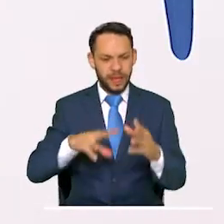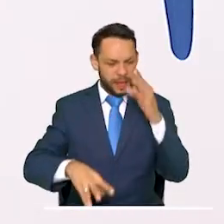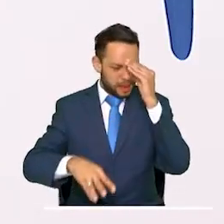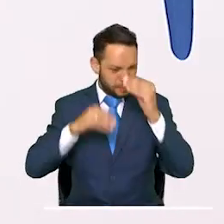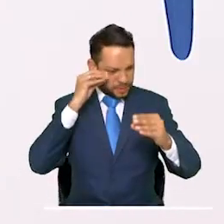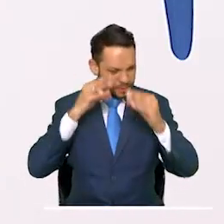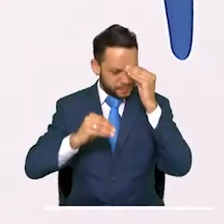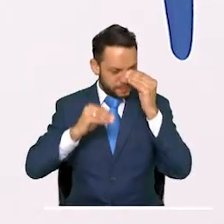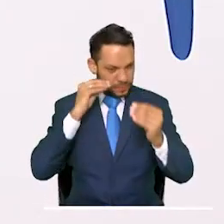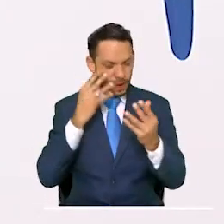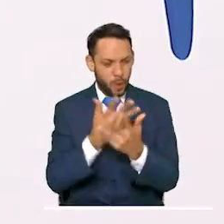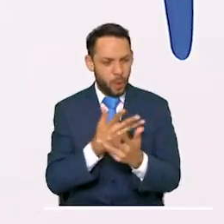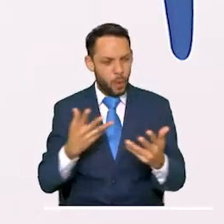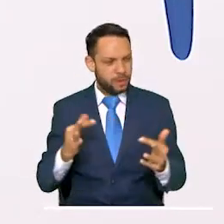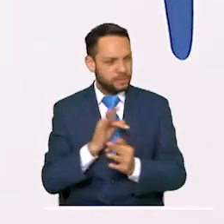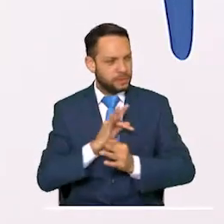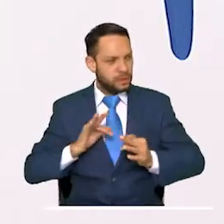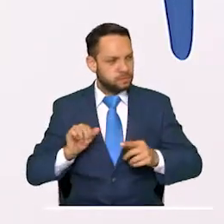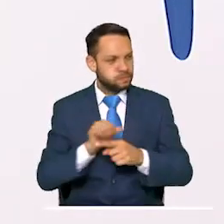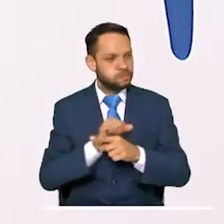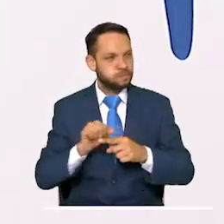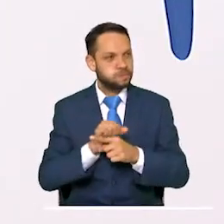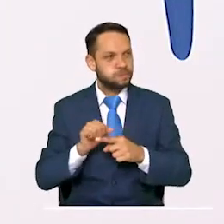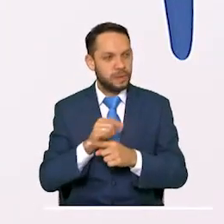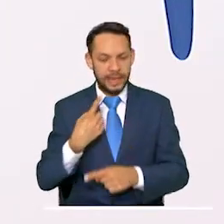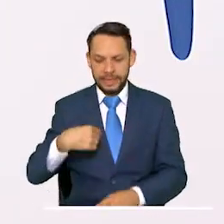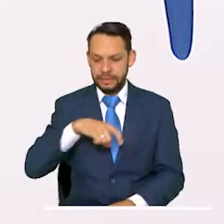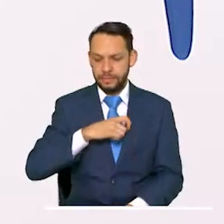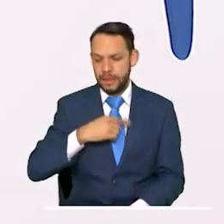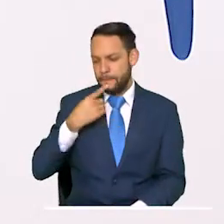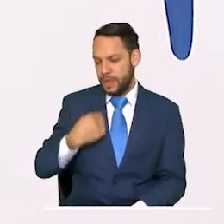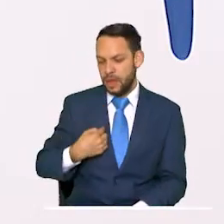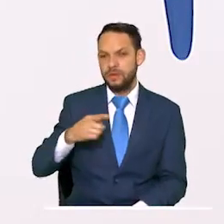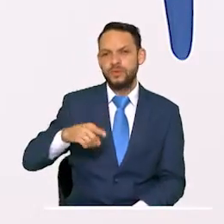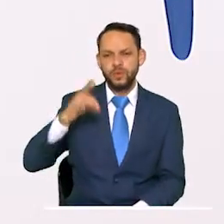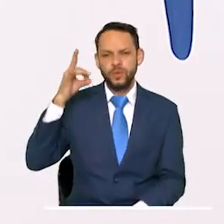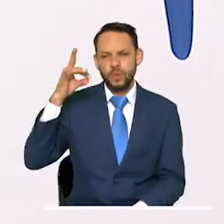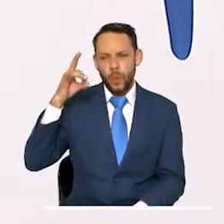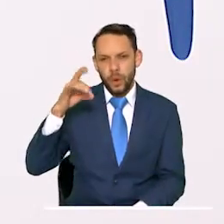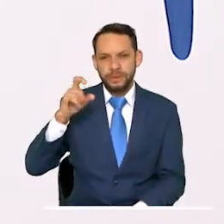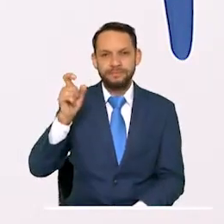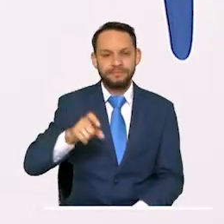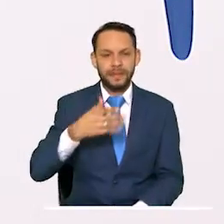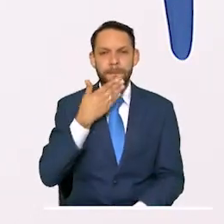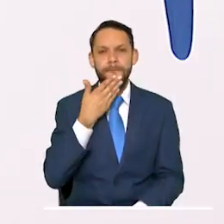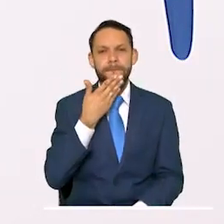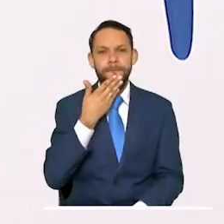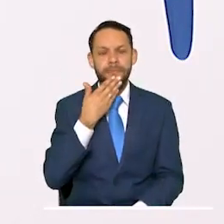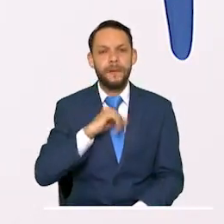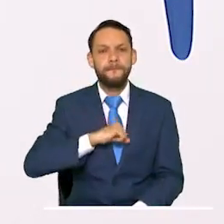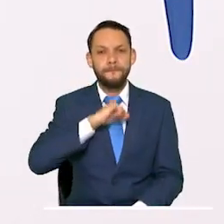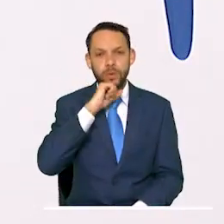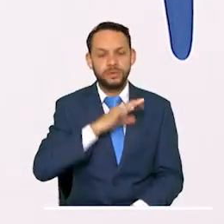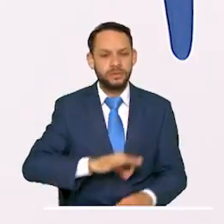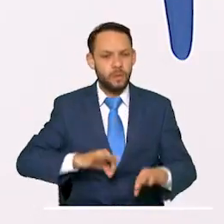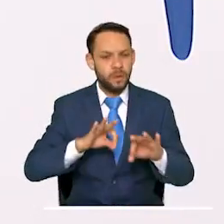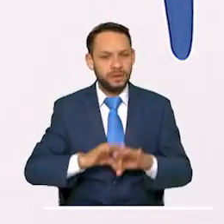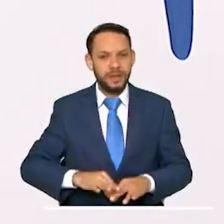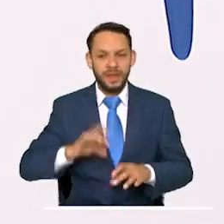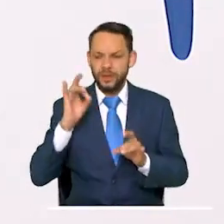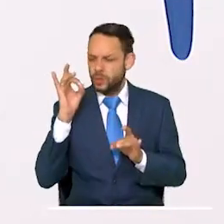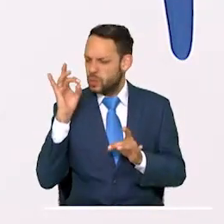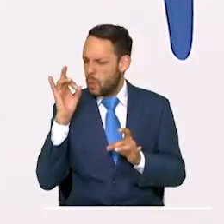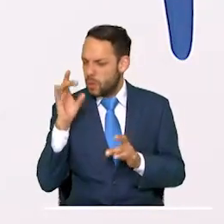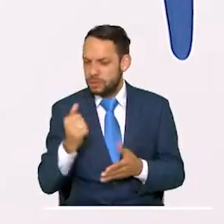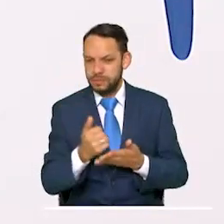uso terapéutico. Me están preguntando desde España que para el dolor, si en algo tiene indicación terapéutica, es en el dolor.